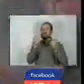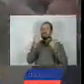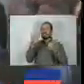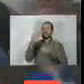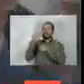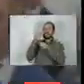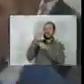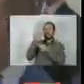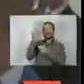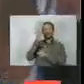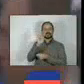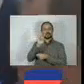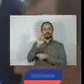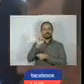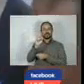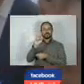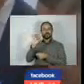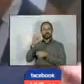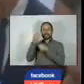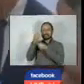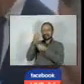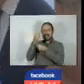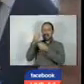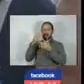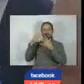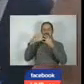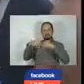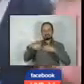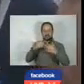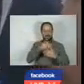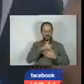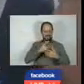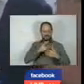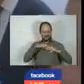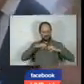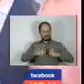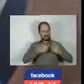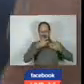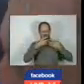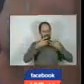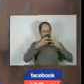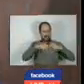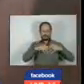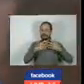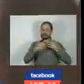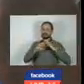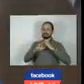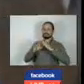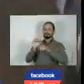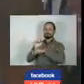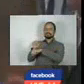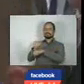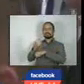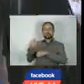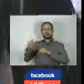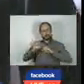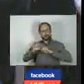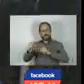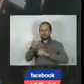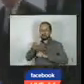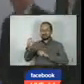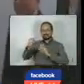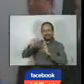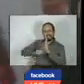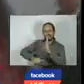estallaron en 2018 contra el gobierno de Ortega y que dejaron cientos de muertos, miles de heridos y decenas de